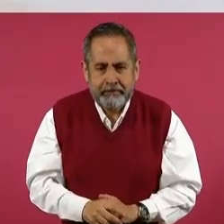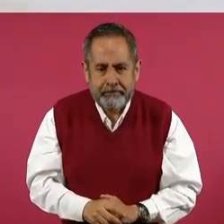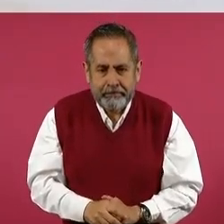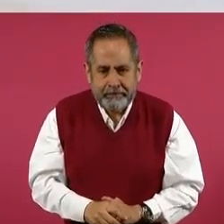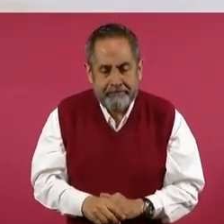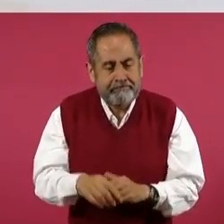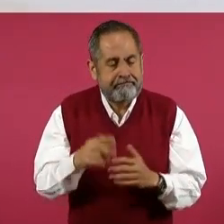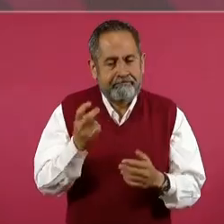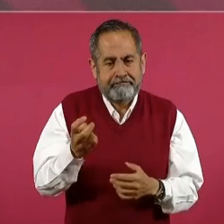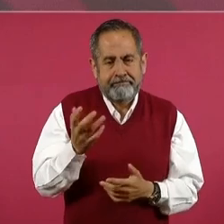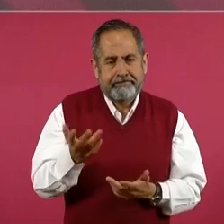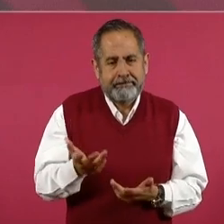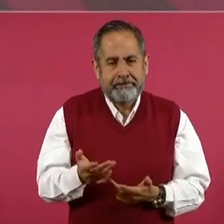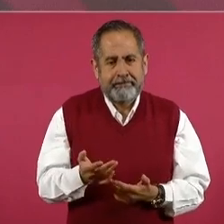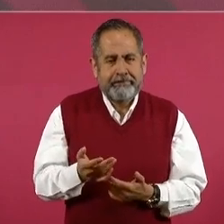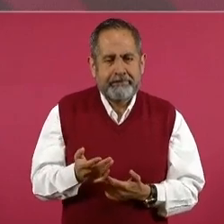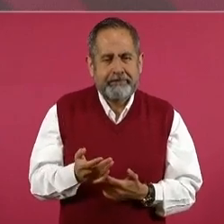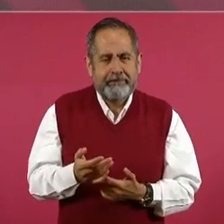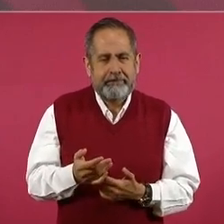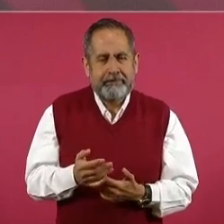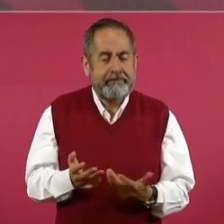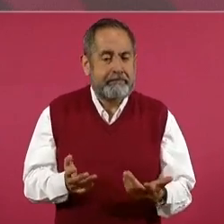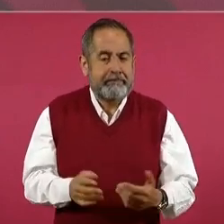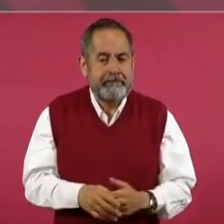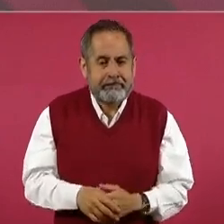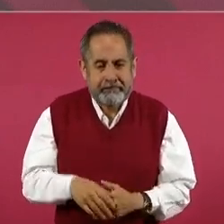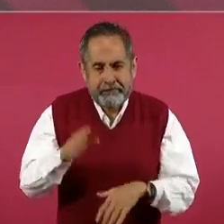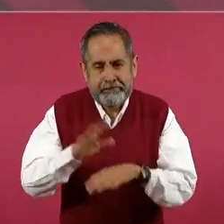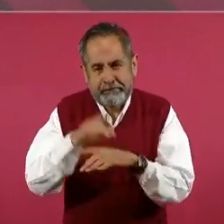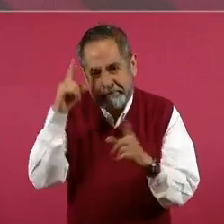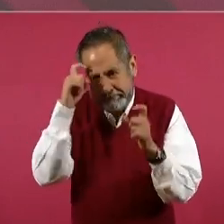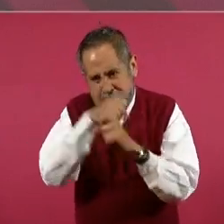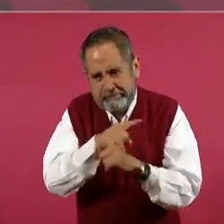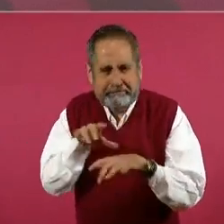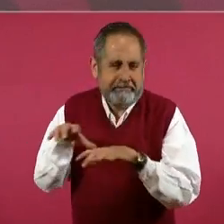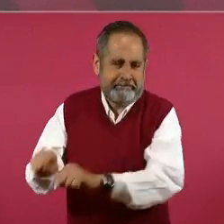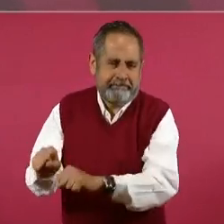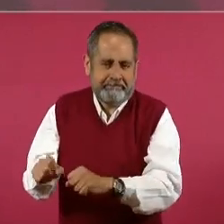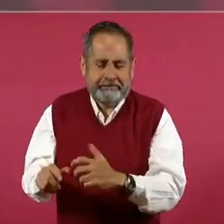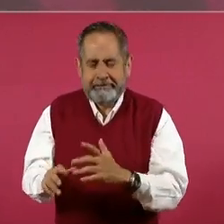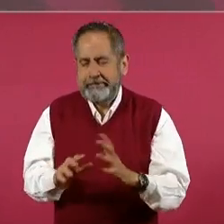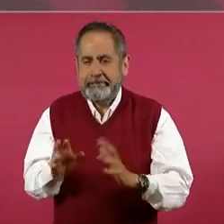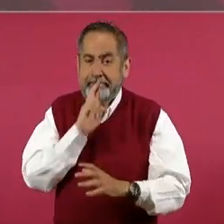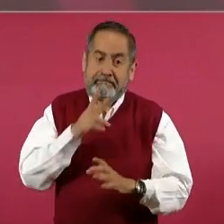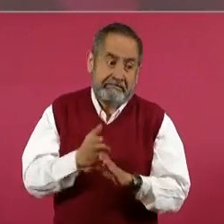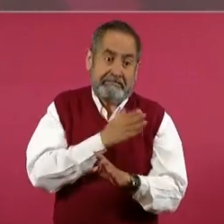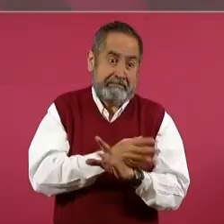Y en esas circunstancias, pues, es más difícil.